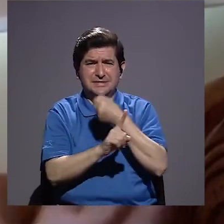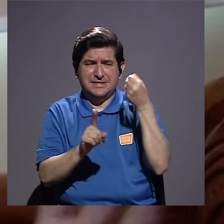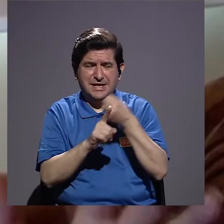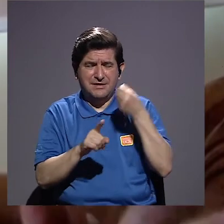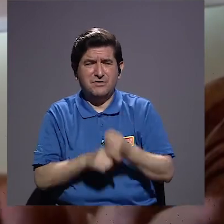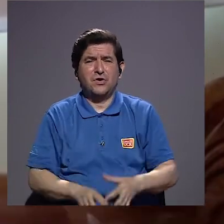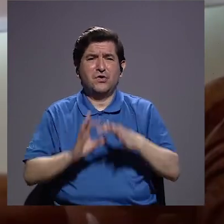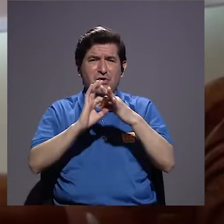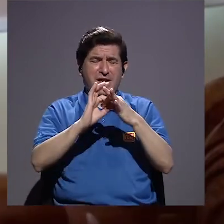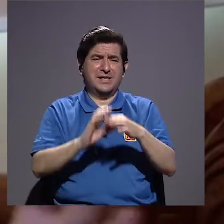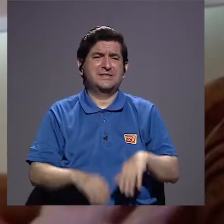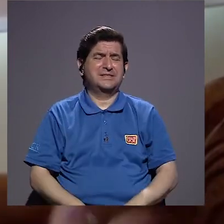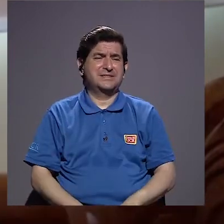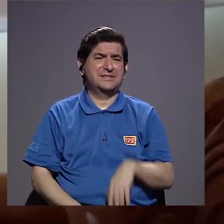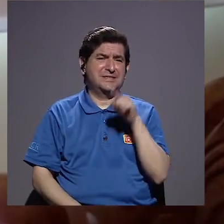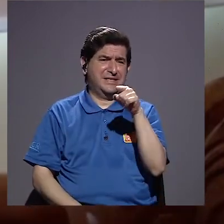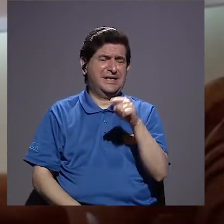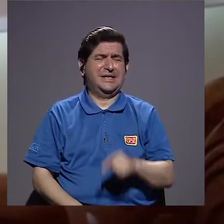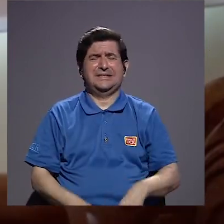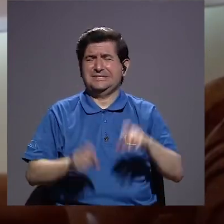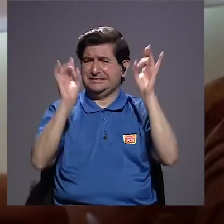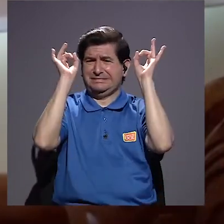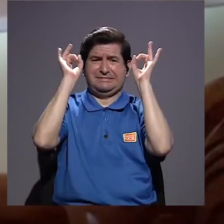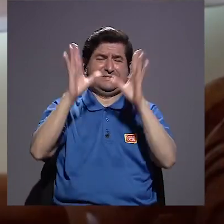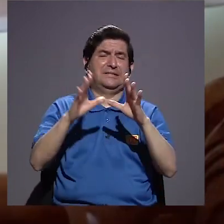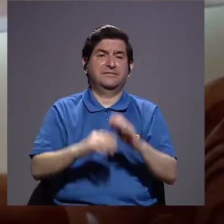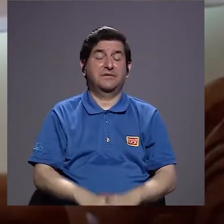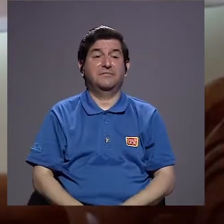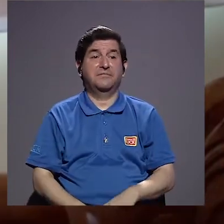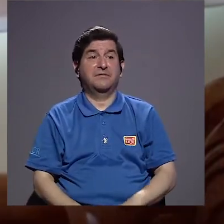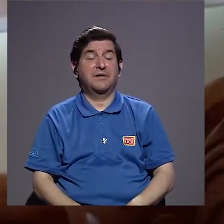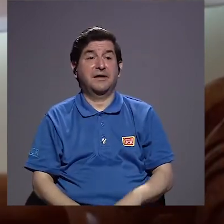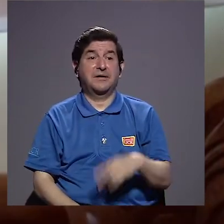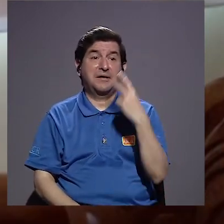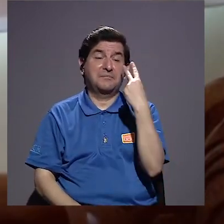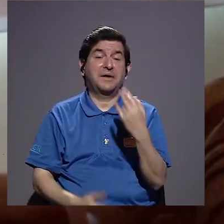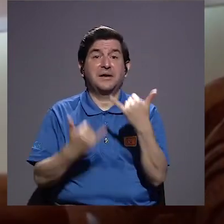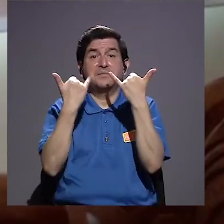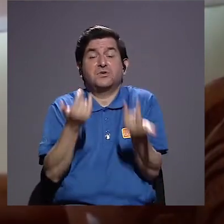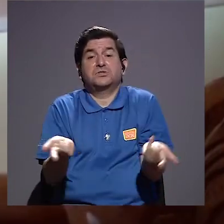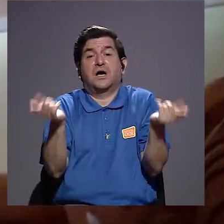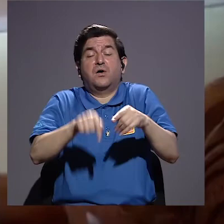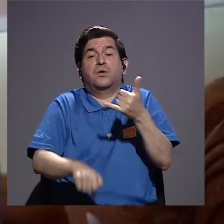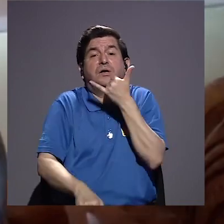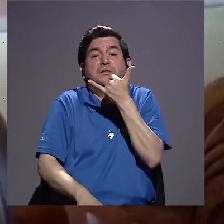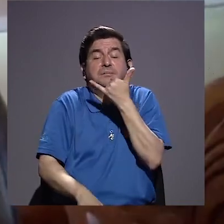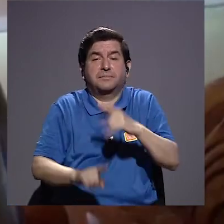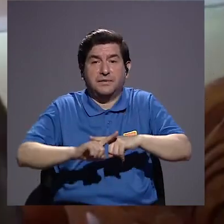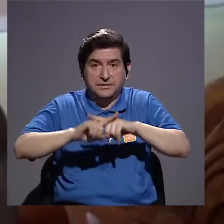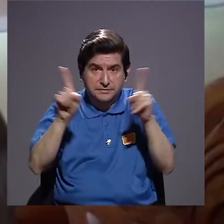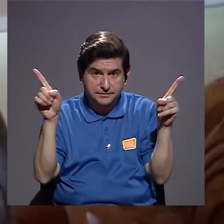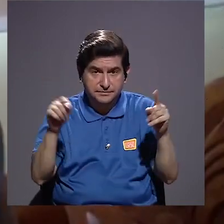y fue un desastre, Vamos a ver qué pasa con unos casos que hay ahora. Pero yo quería